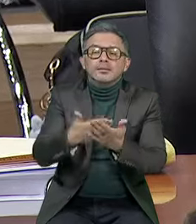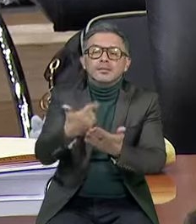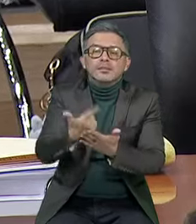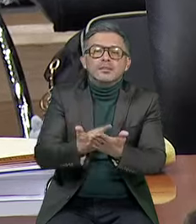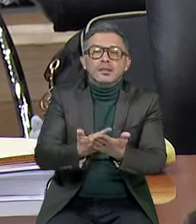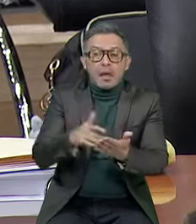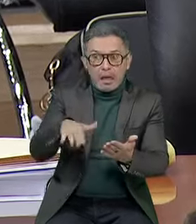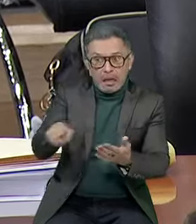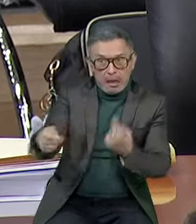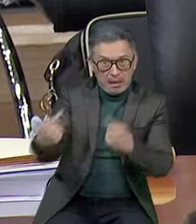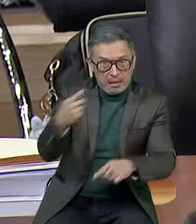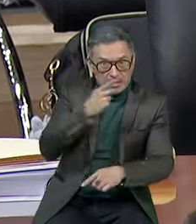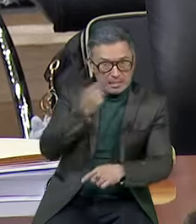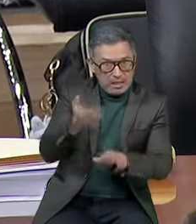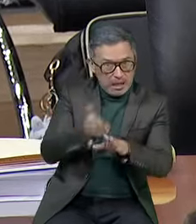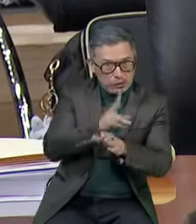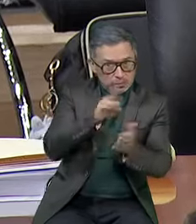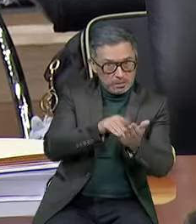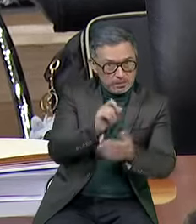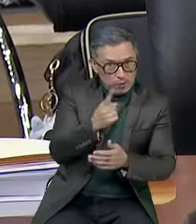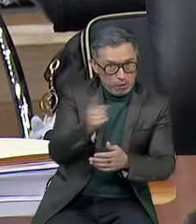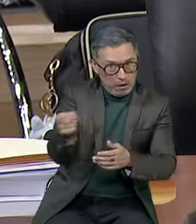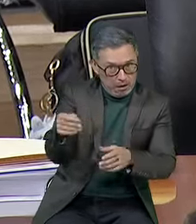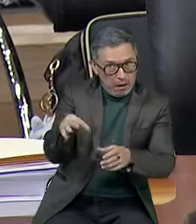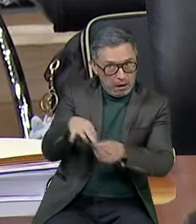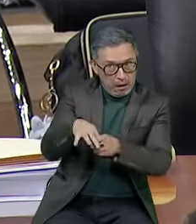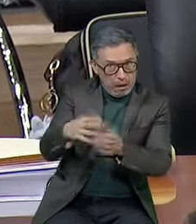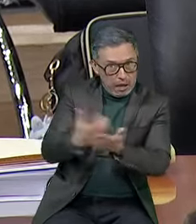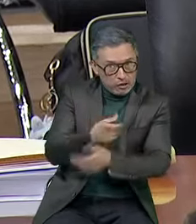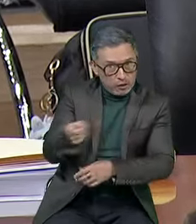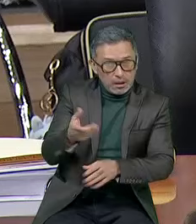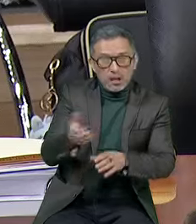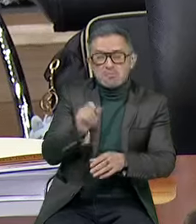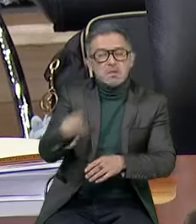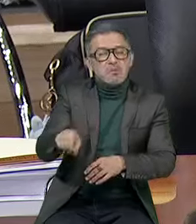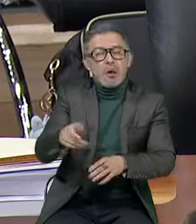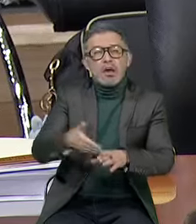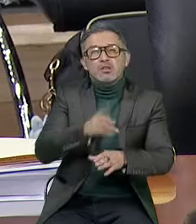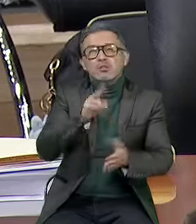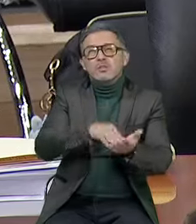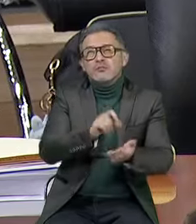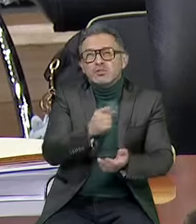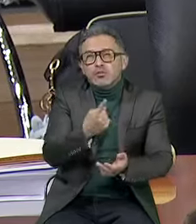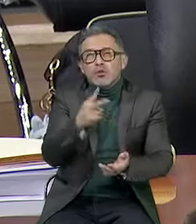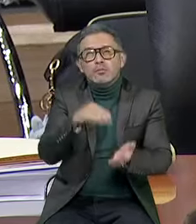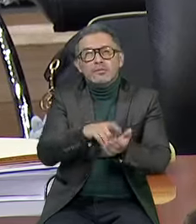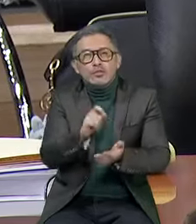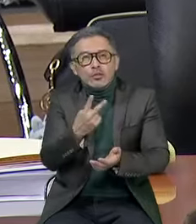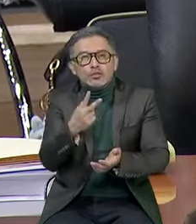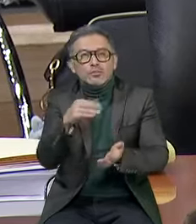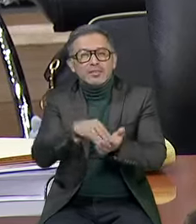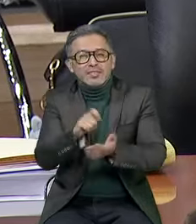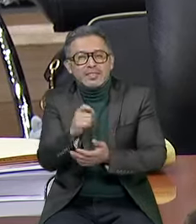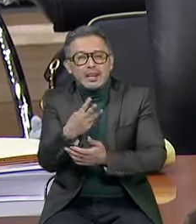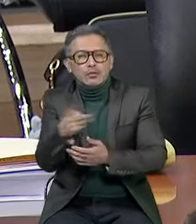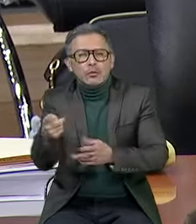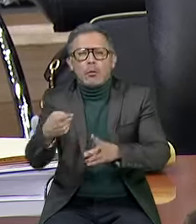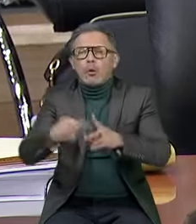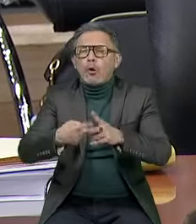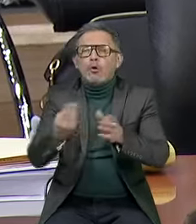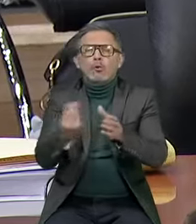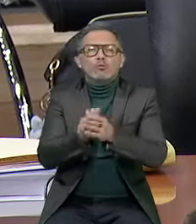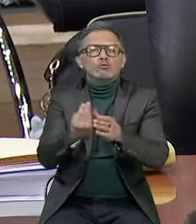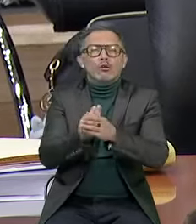2021. Siempre dicen lo mismo, dijeron que nos ganaron en 2021, en 2022, en 2023. Necesitan un curso de aritmética básica,